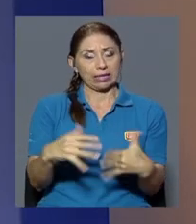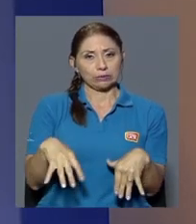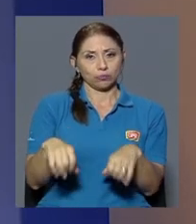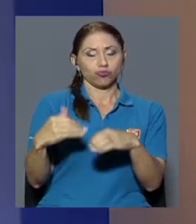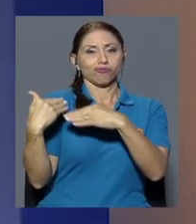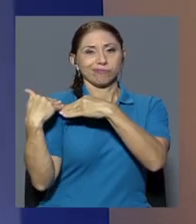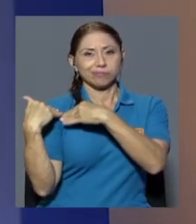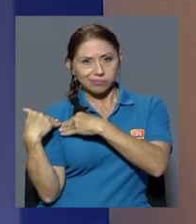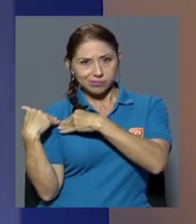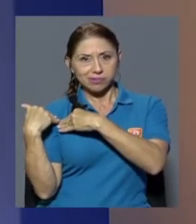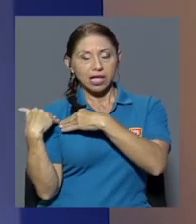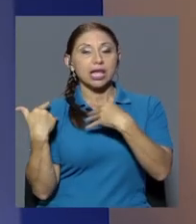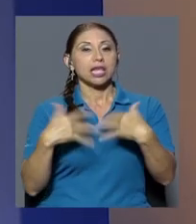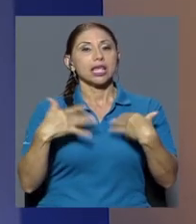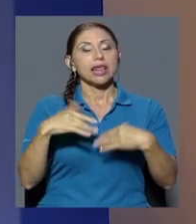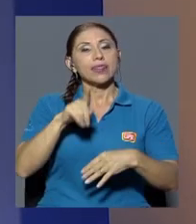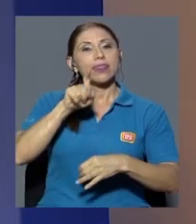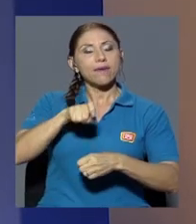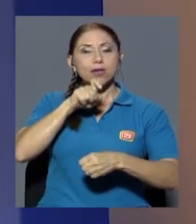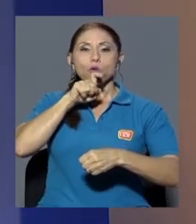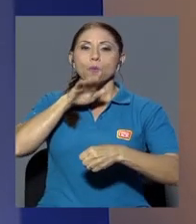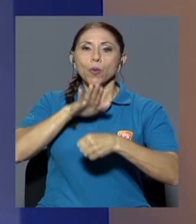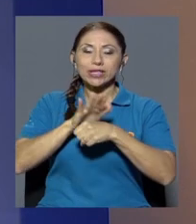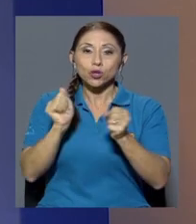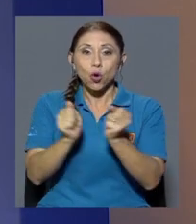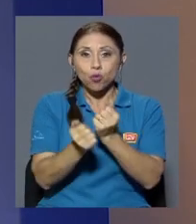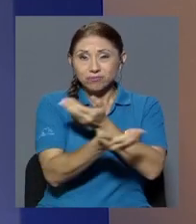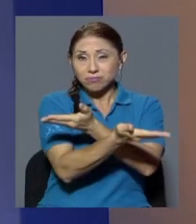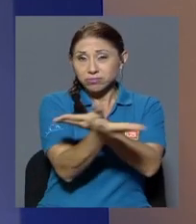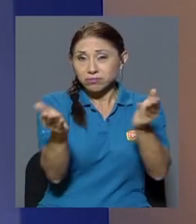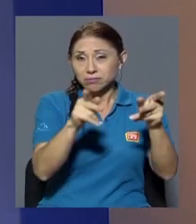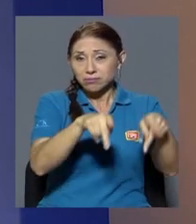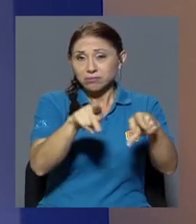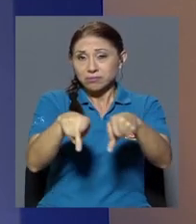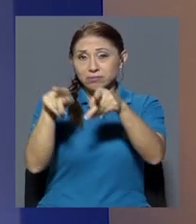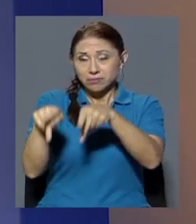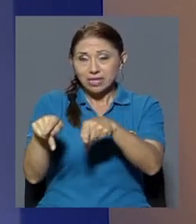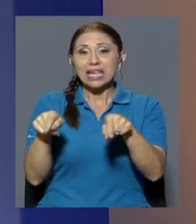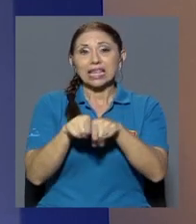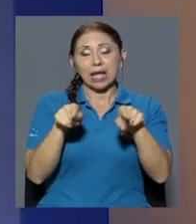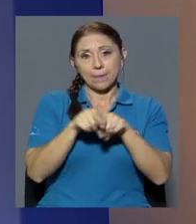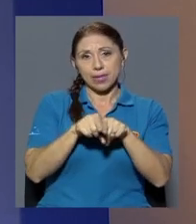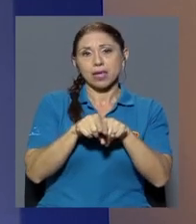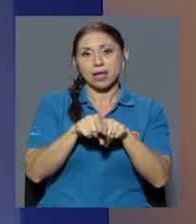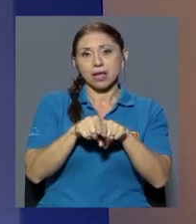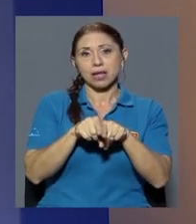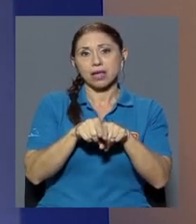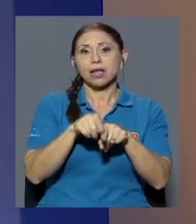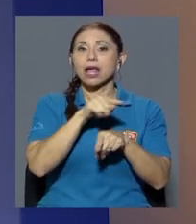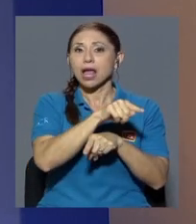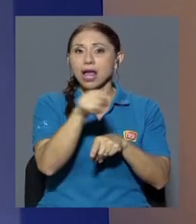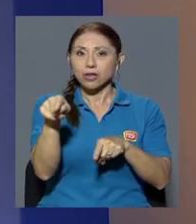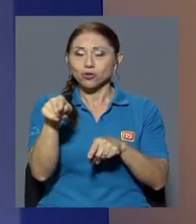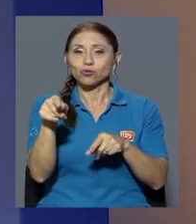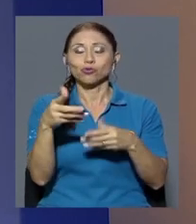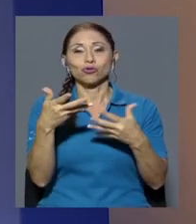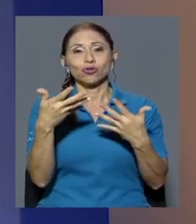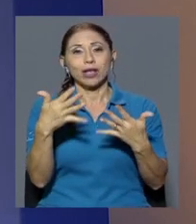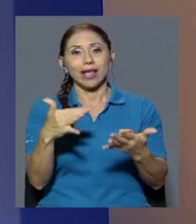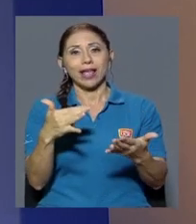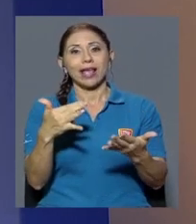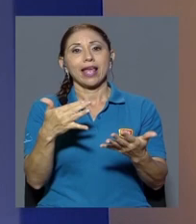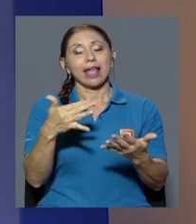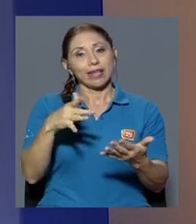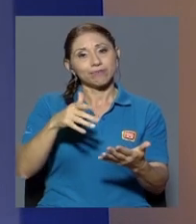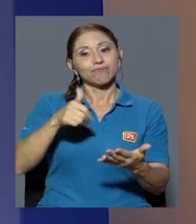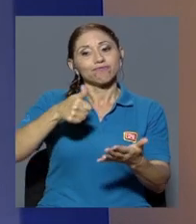le debe un compromiso con una gran ciudadanía que también se apersonó a elegirle en este caso a don